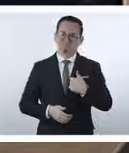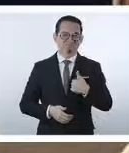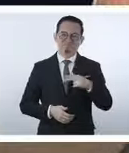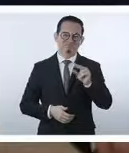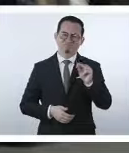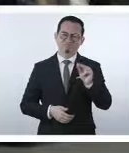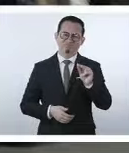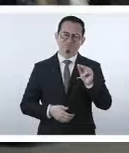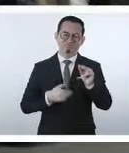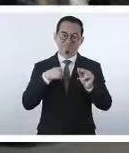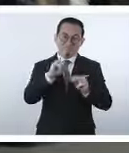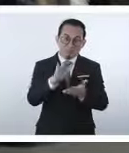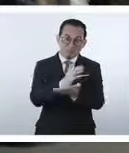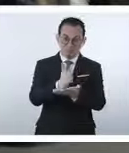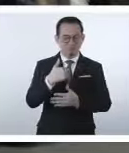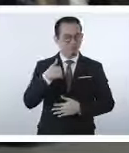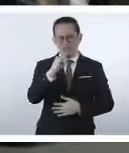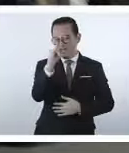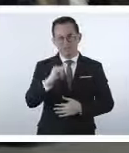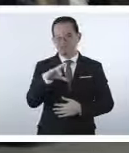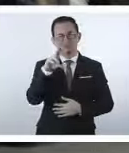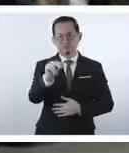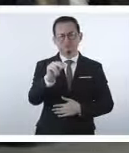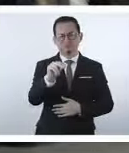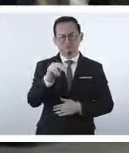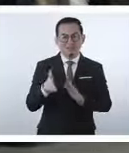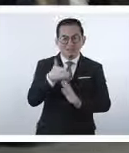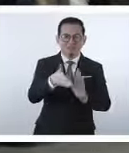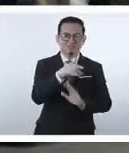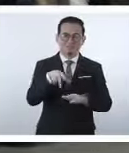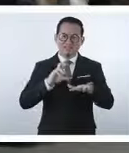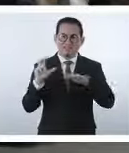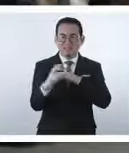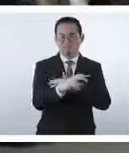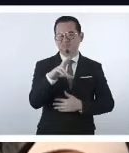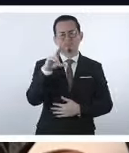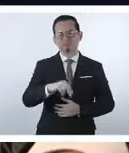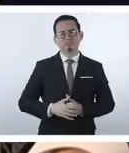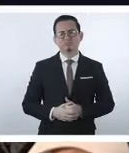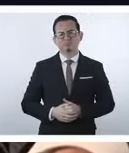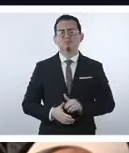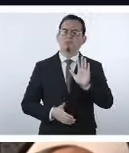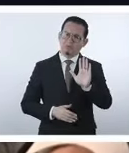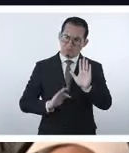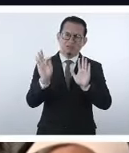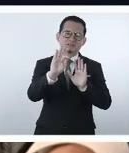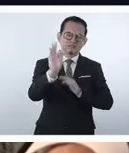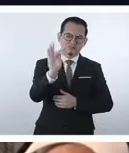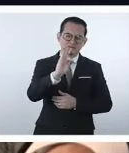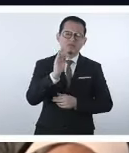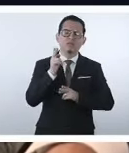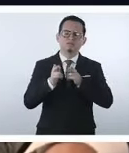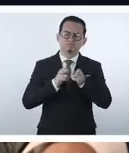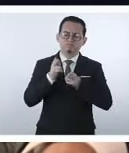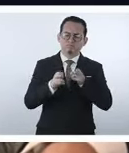Nunca. Quizá Hubiera hecho un tren ligero